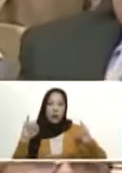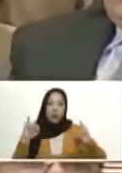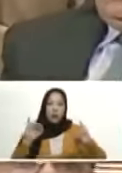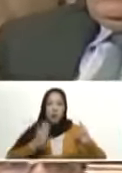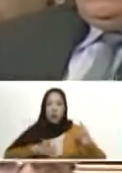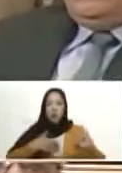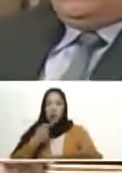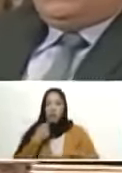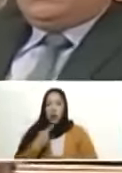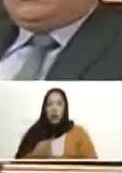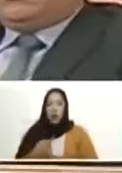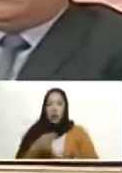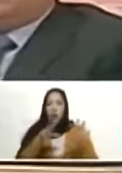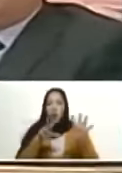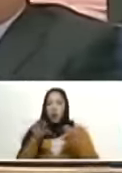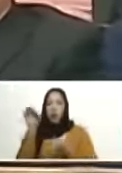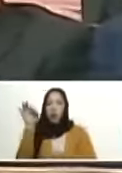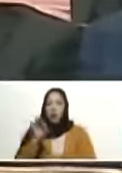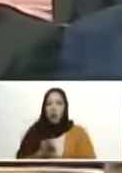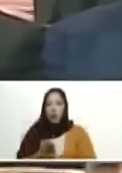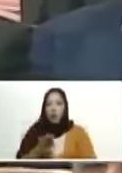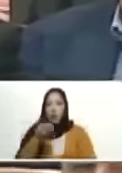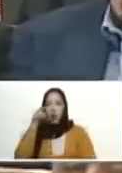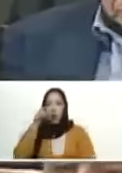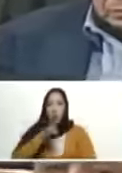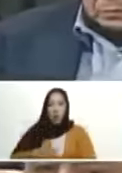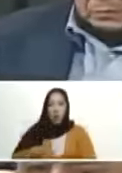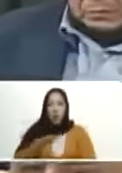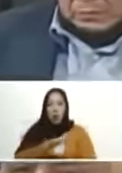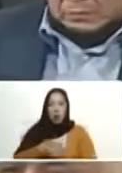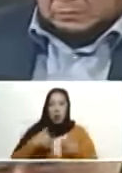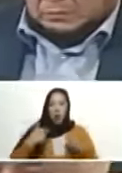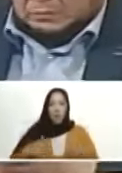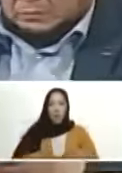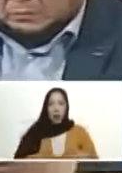pudiéramos decir, de casi el 80% de la población humana.